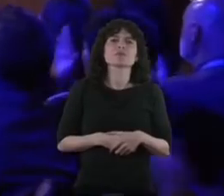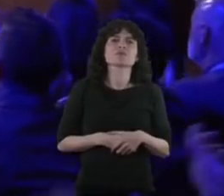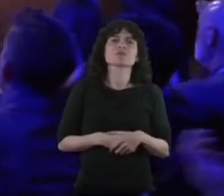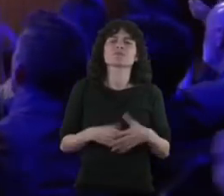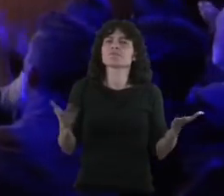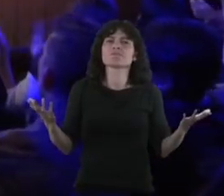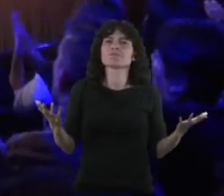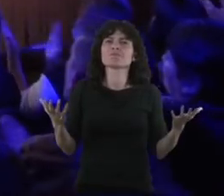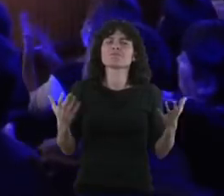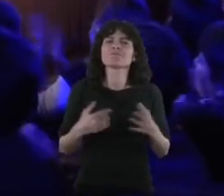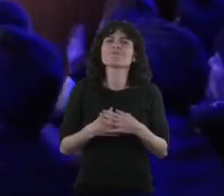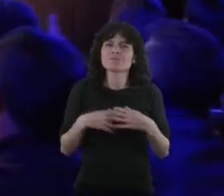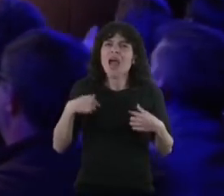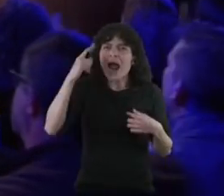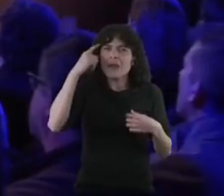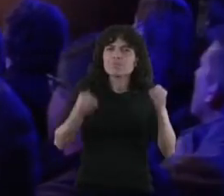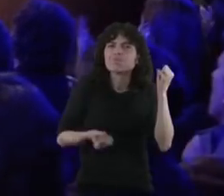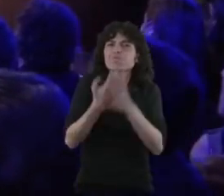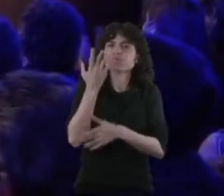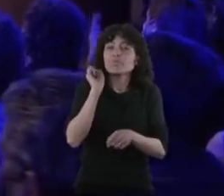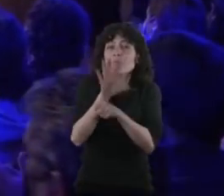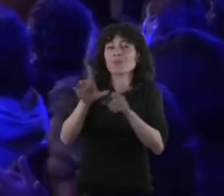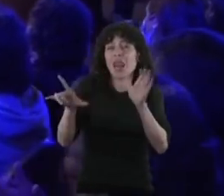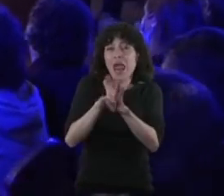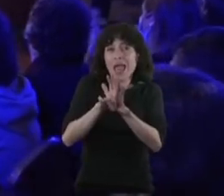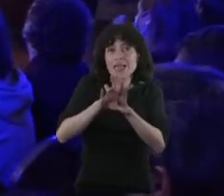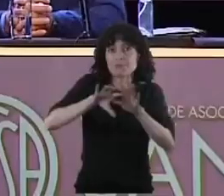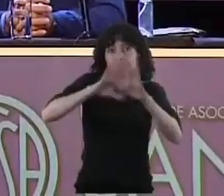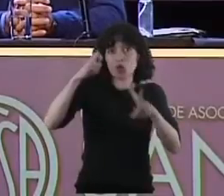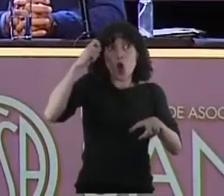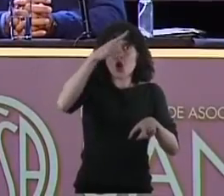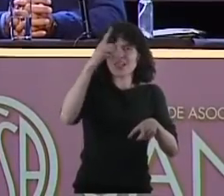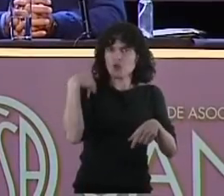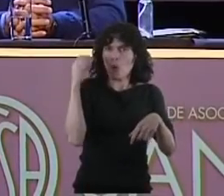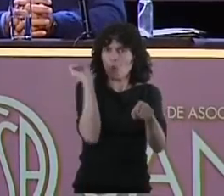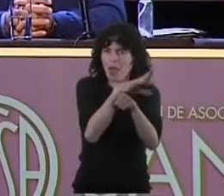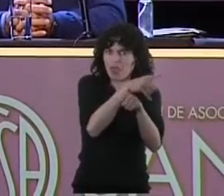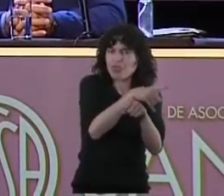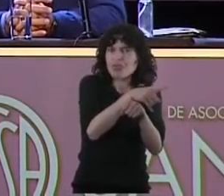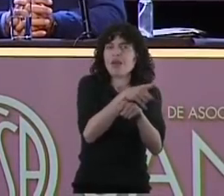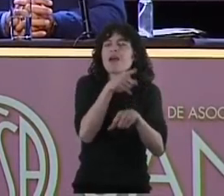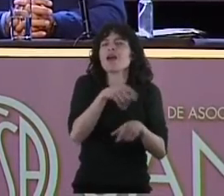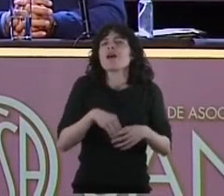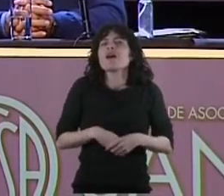Yo he mandado una ley al Congreso para que esa